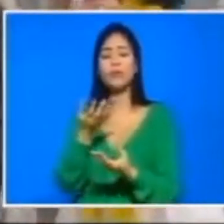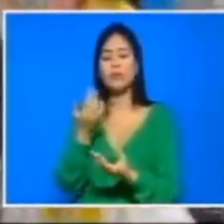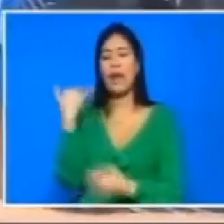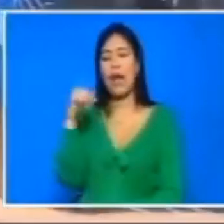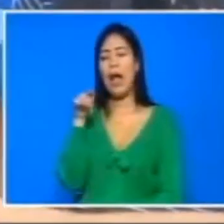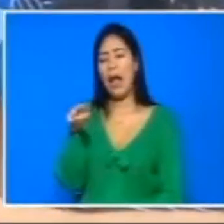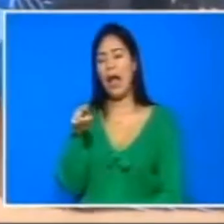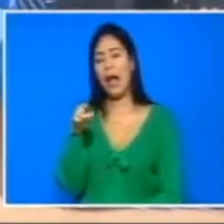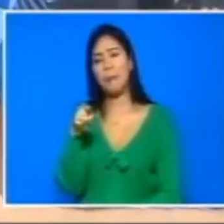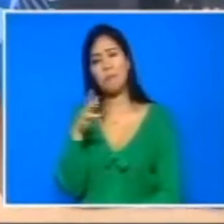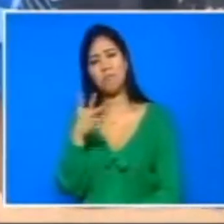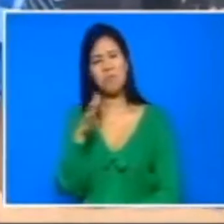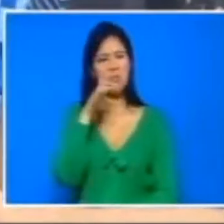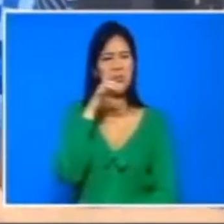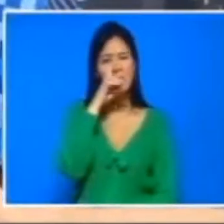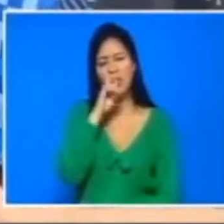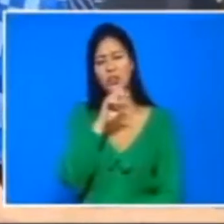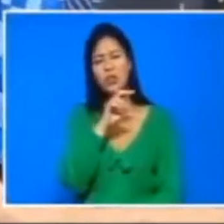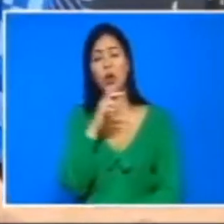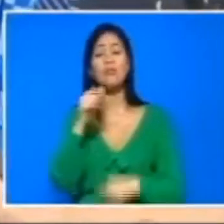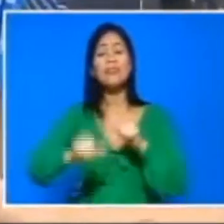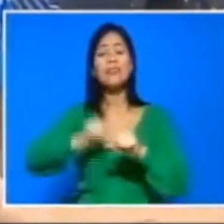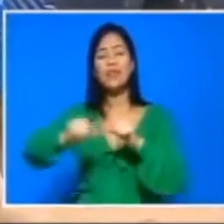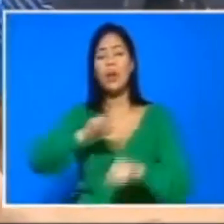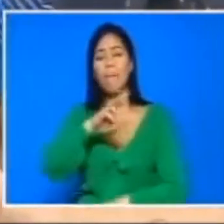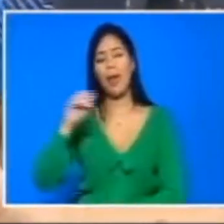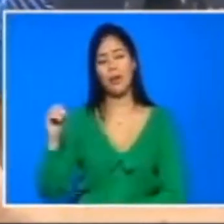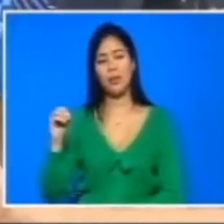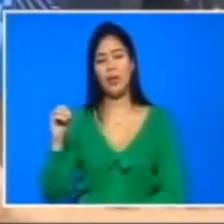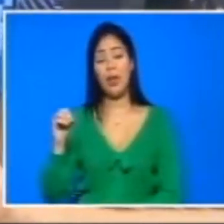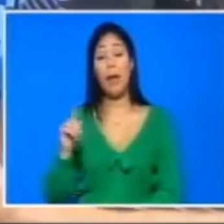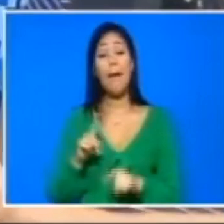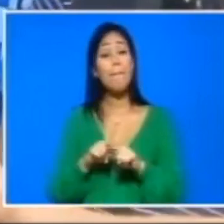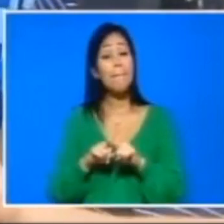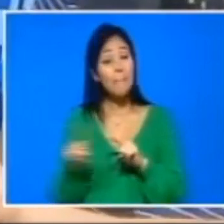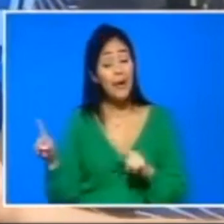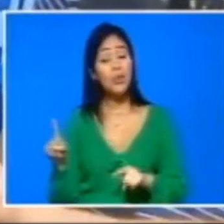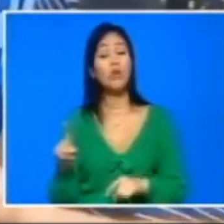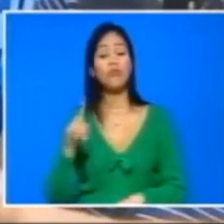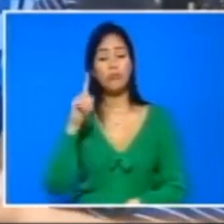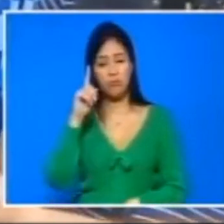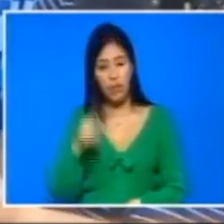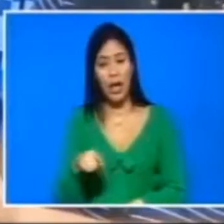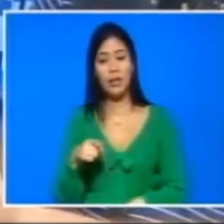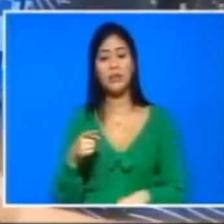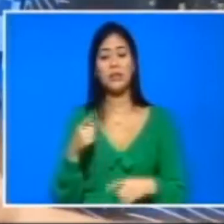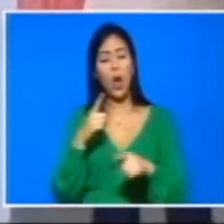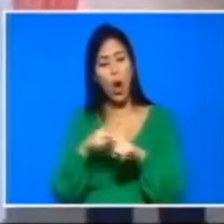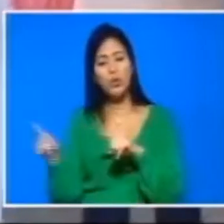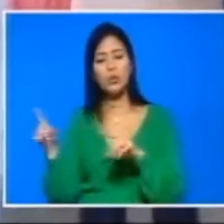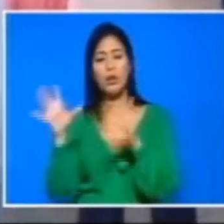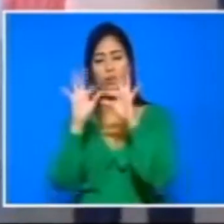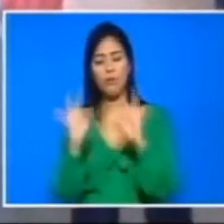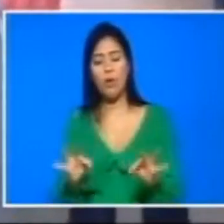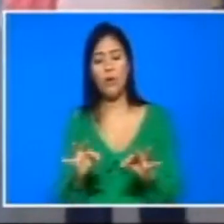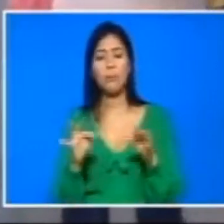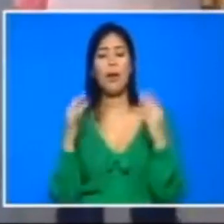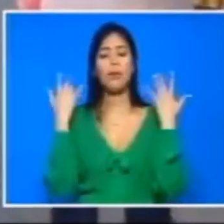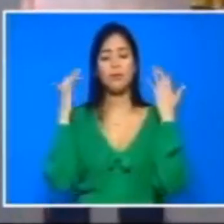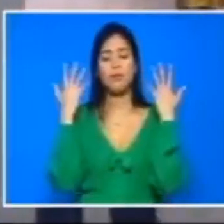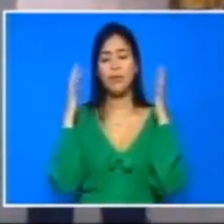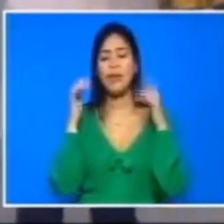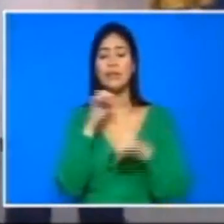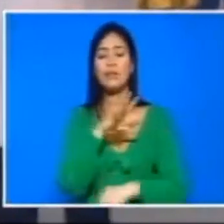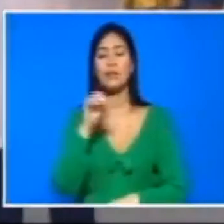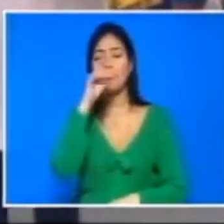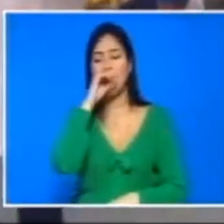existe a mediados del siglo XX, más o menos. Sin embargo, también existen otras manifestaciones de parrandas de locos, también como en Las Tejitas, con más de 50